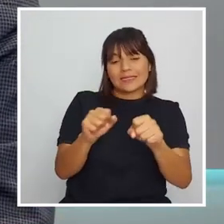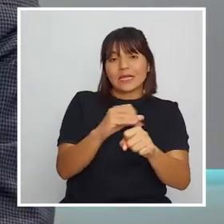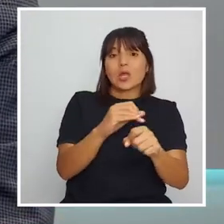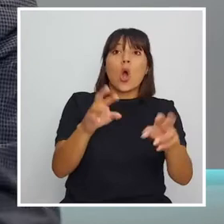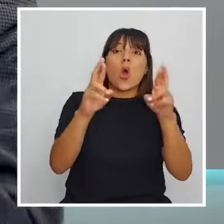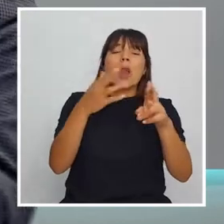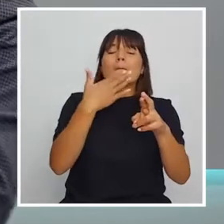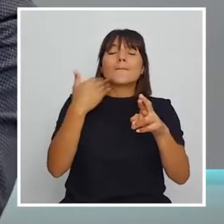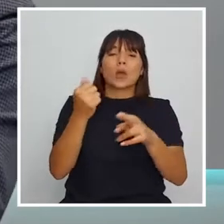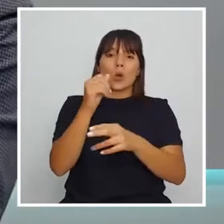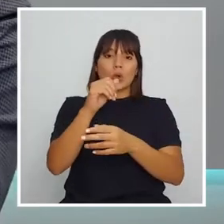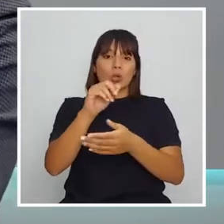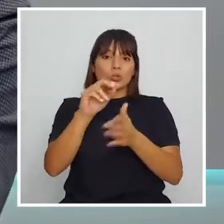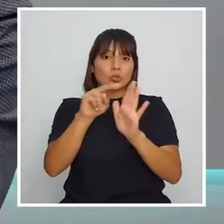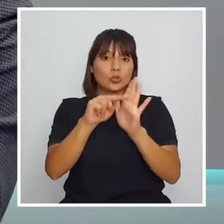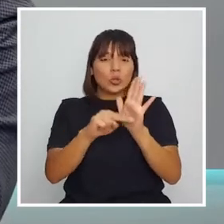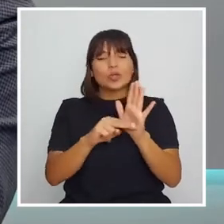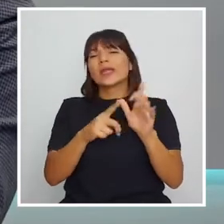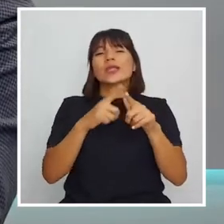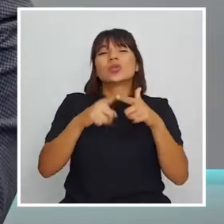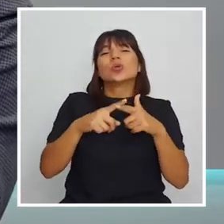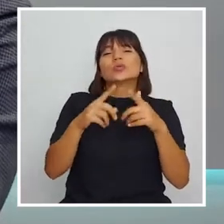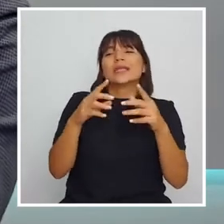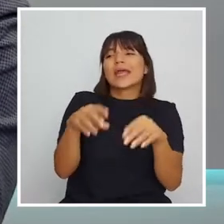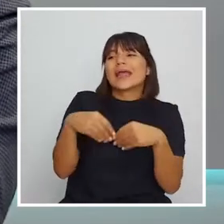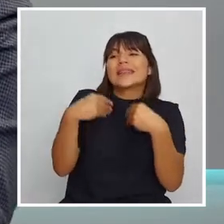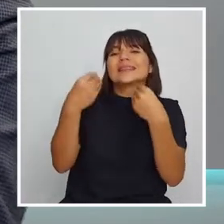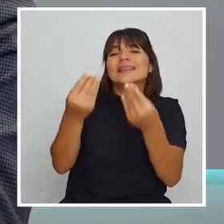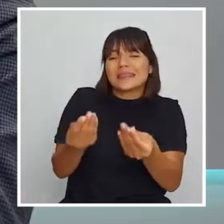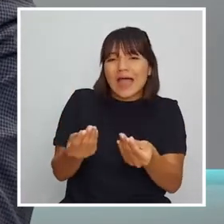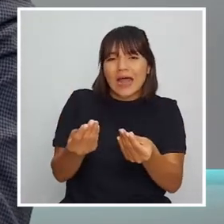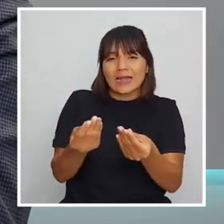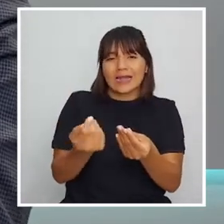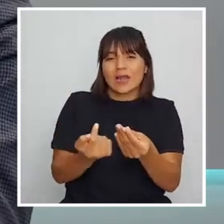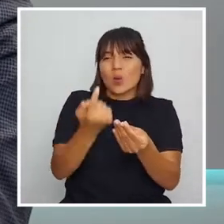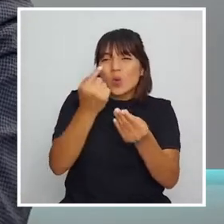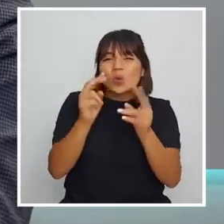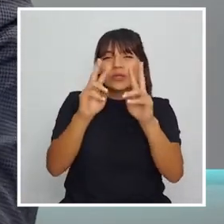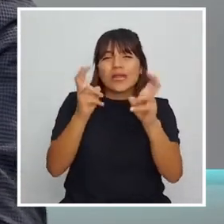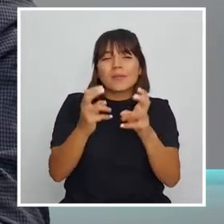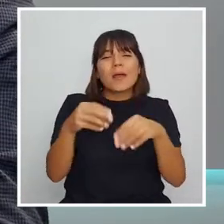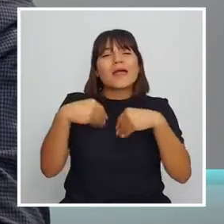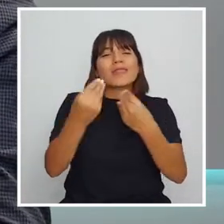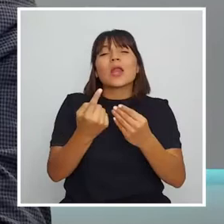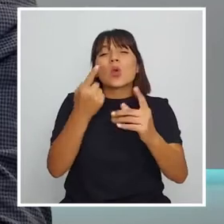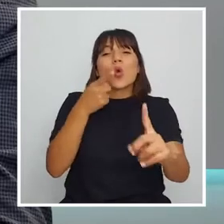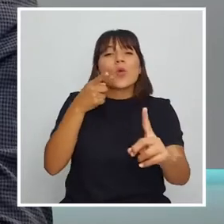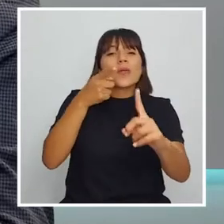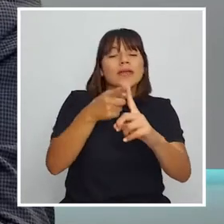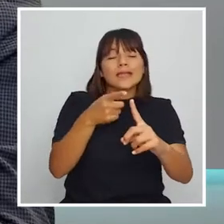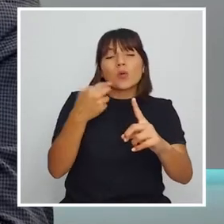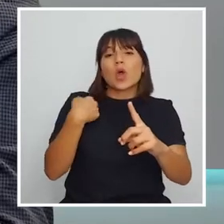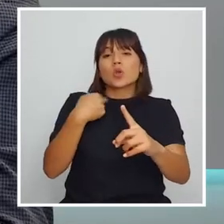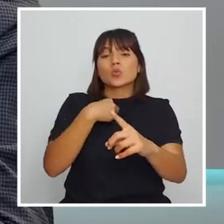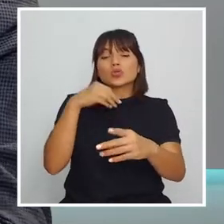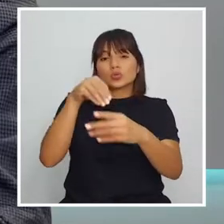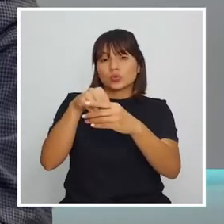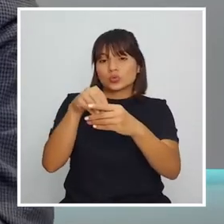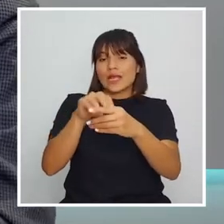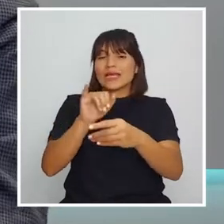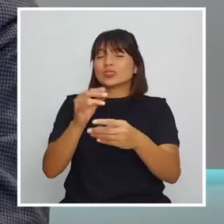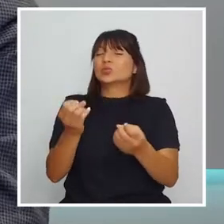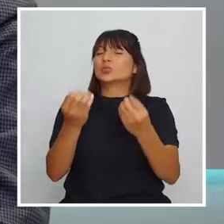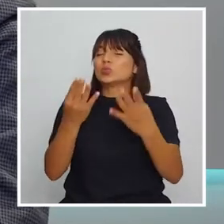mejores calificaciones. O sea, darle un contenido vivencial al manejo de nuestras platas es mucho